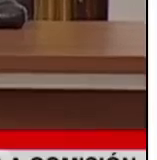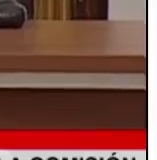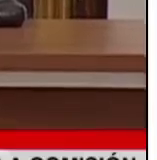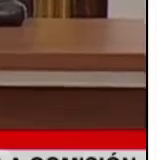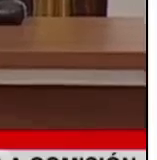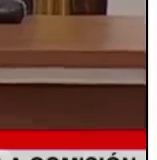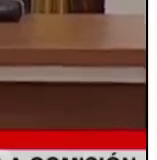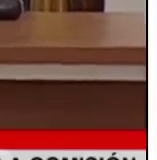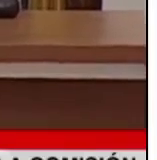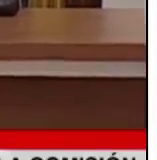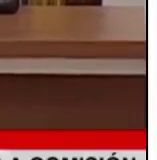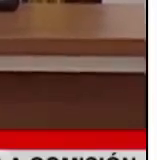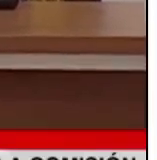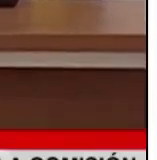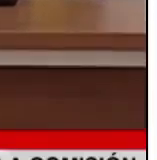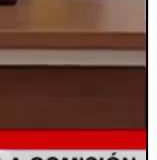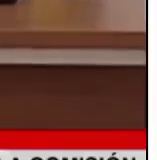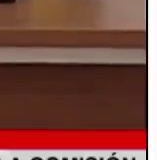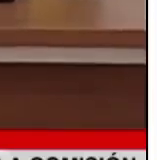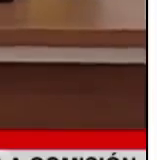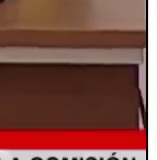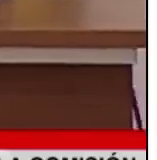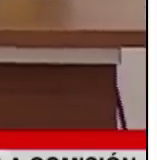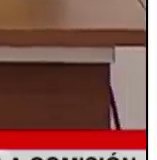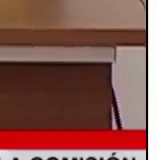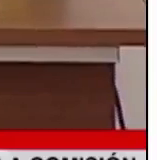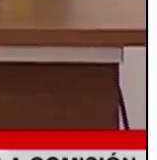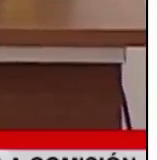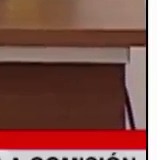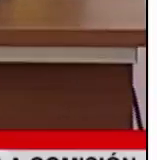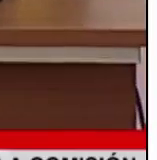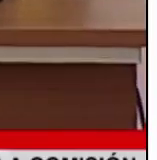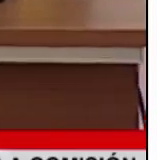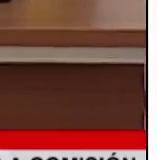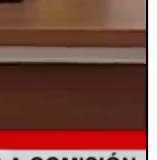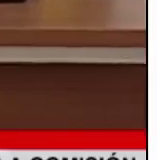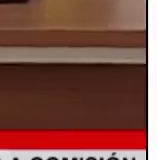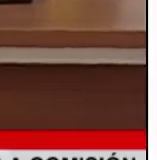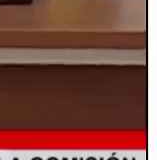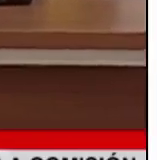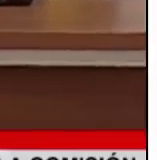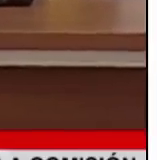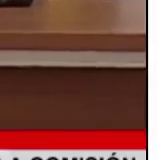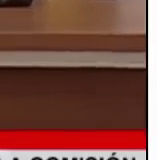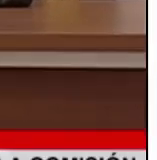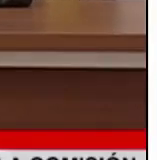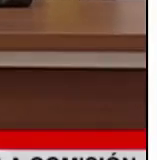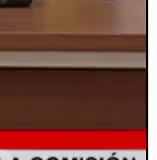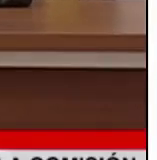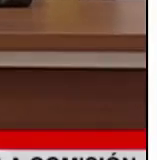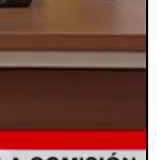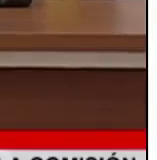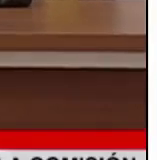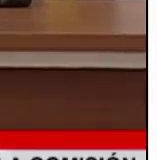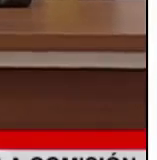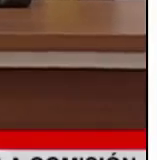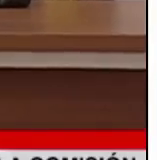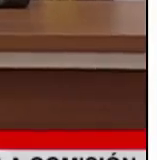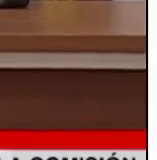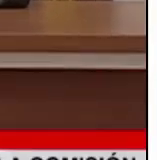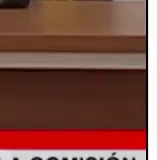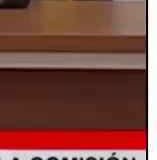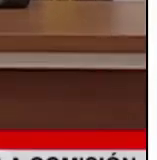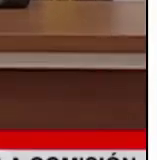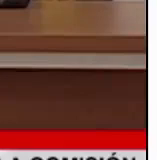coordinador, respecto a la lectura que usted acaba de hacer o que acaba de hacer el relator, me parece que esto debe hacerse una vez